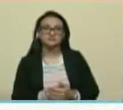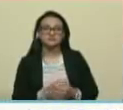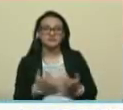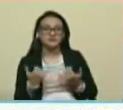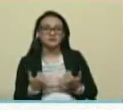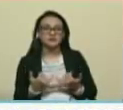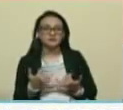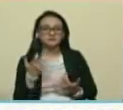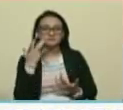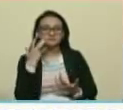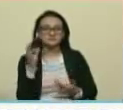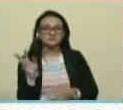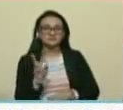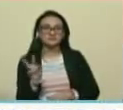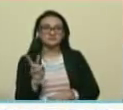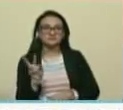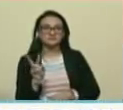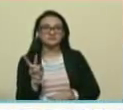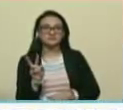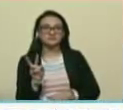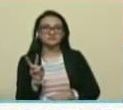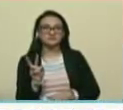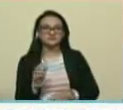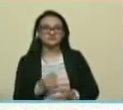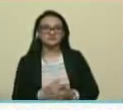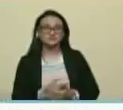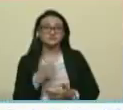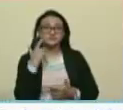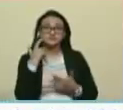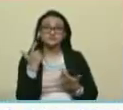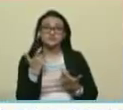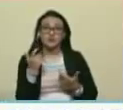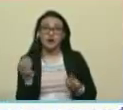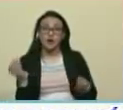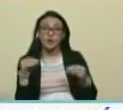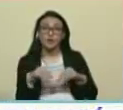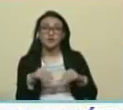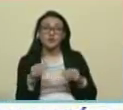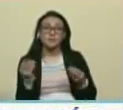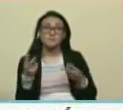vista la actuación de Venezuela en la búsqueda de esos acuerdos de